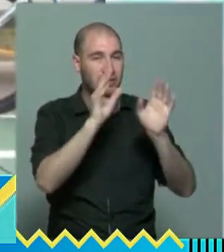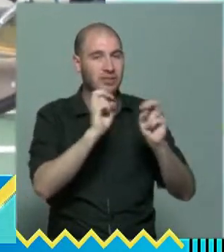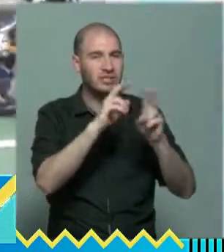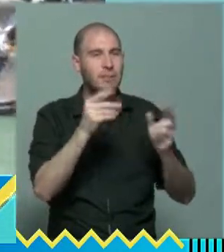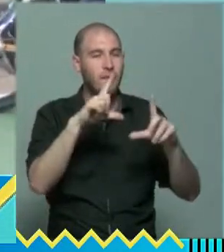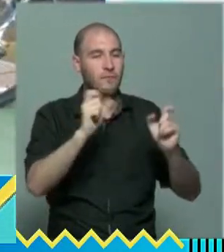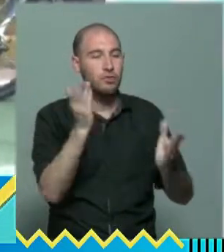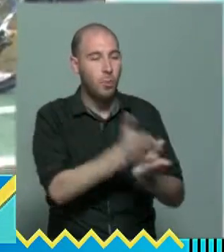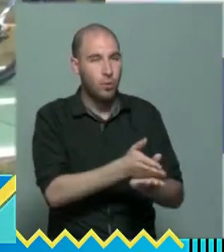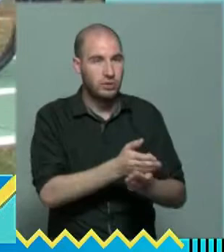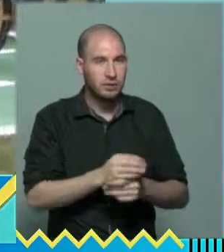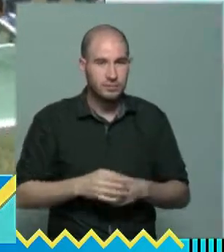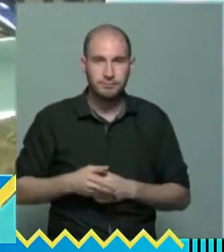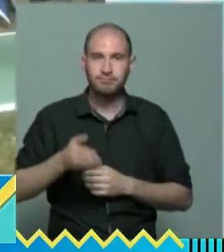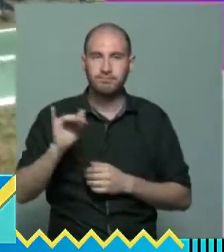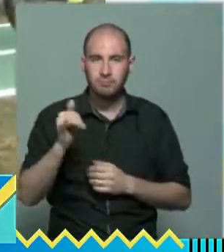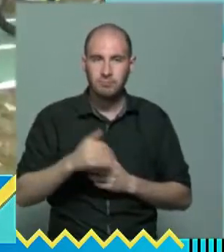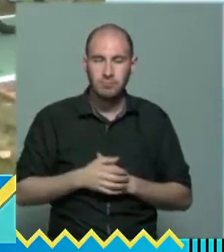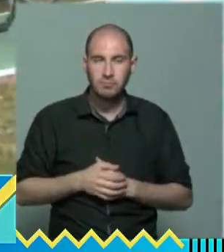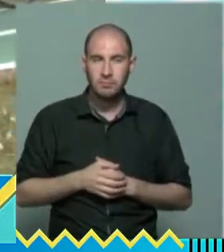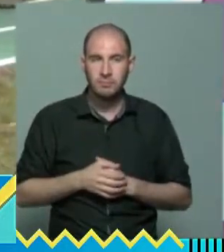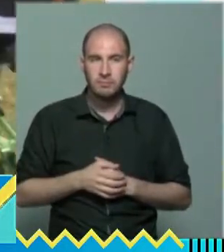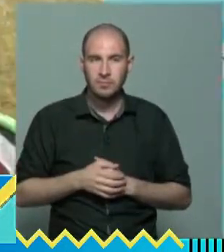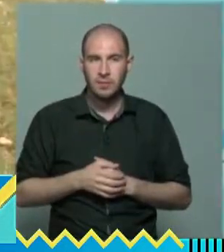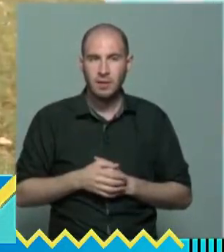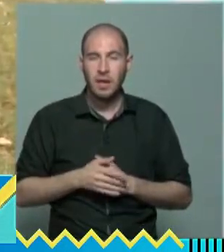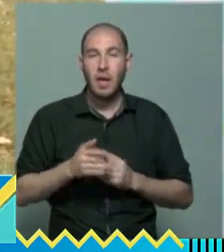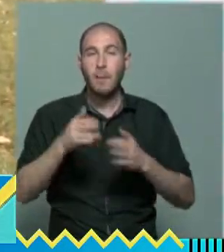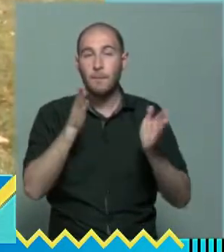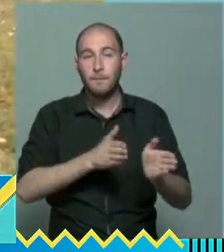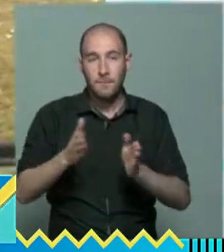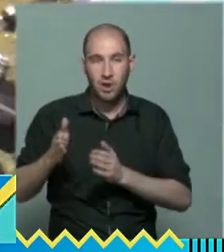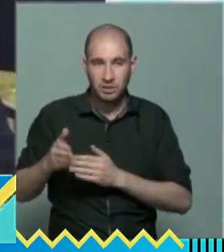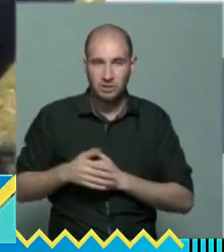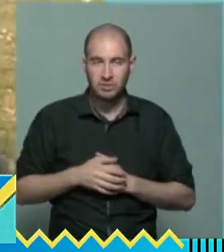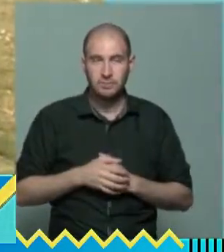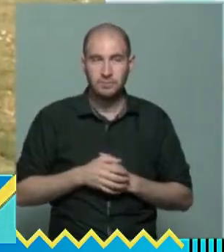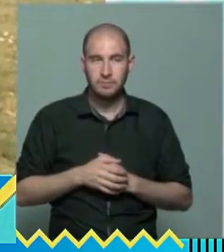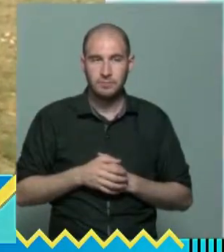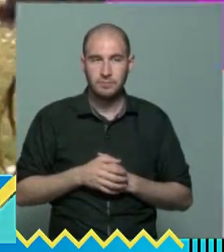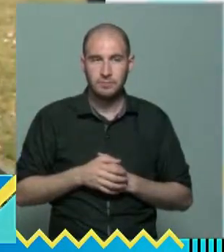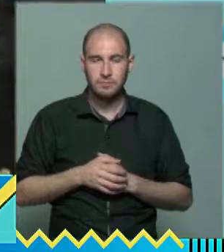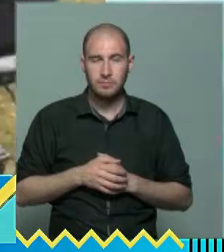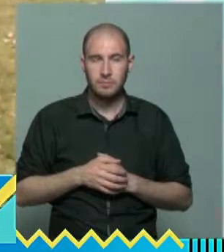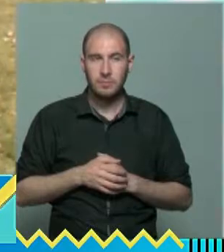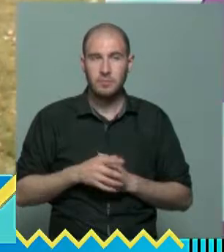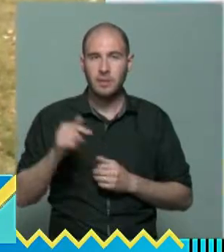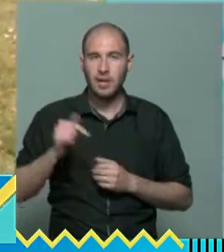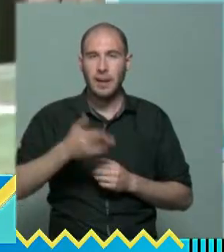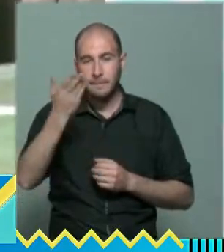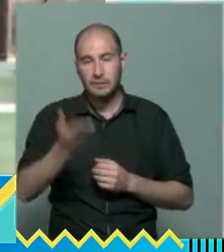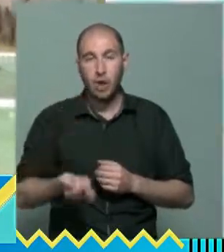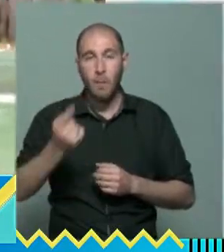al tema de la fotomulta. Oscar. Sí, se establece el proceso la actuación que debe tener el